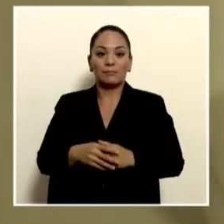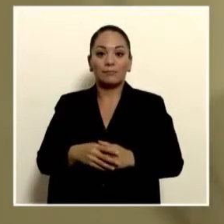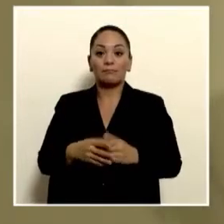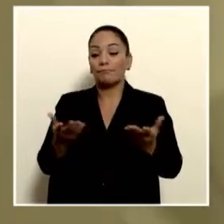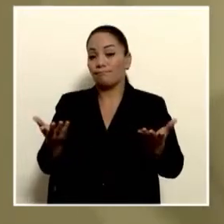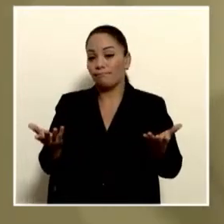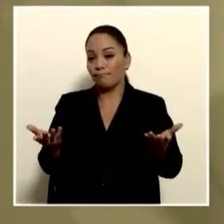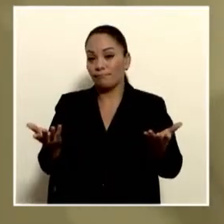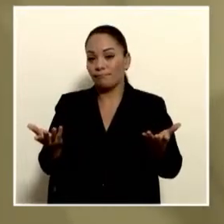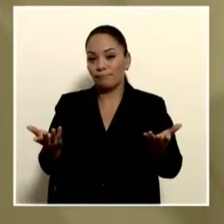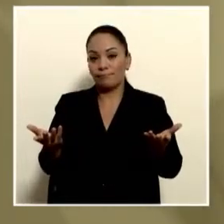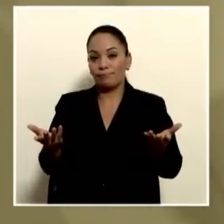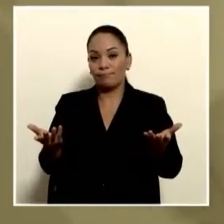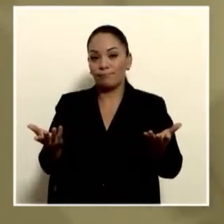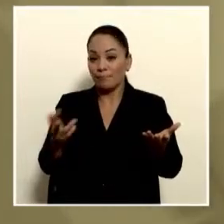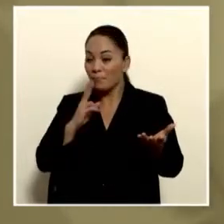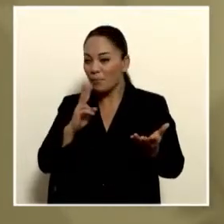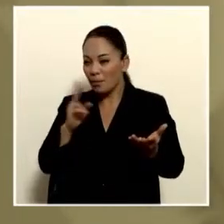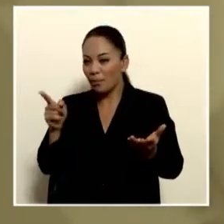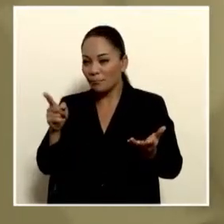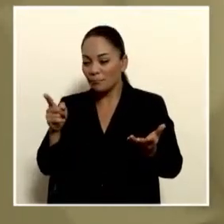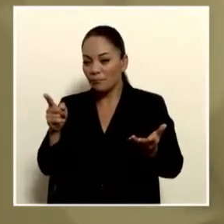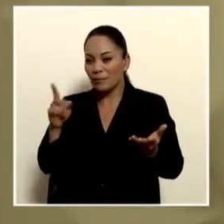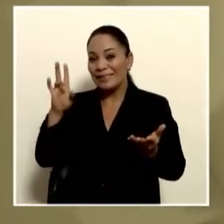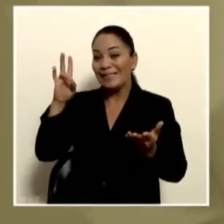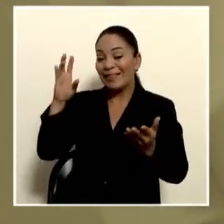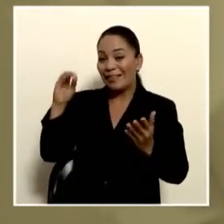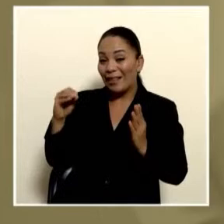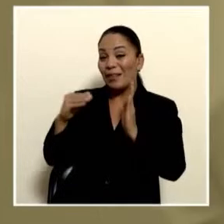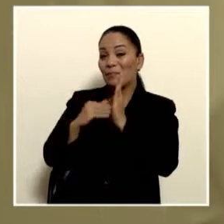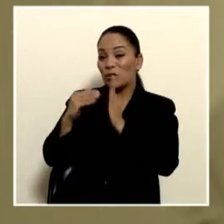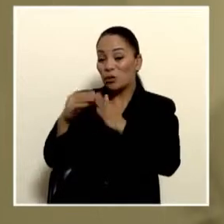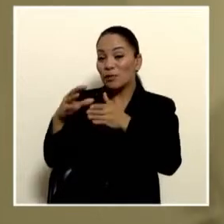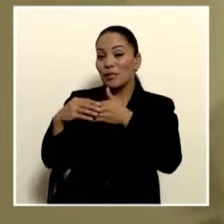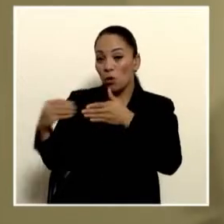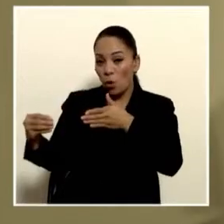¿Sí? ¿No? Eso es, 70 millones de dólares.